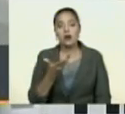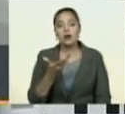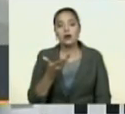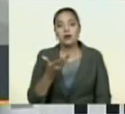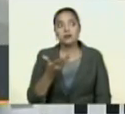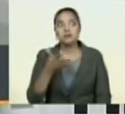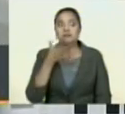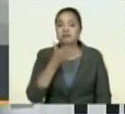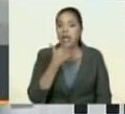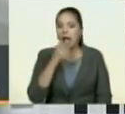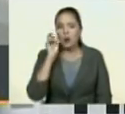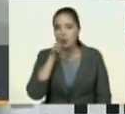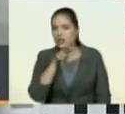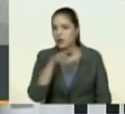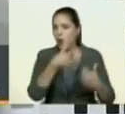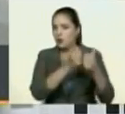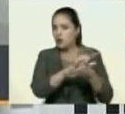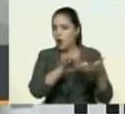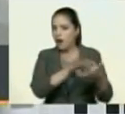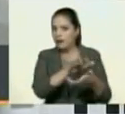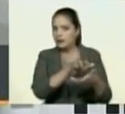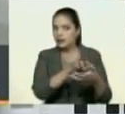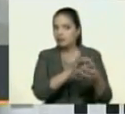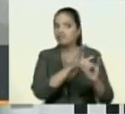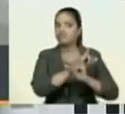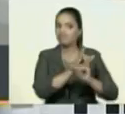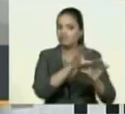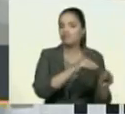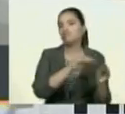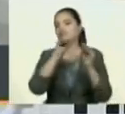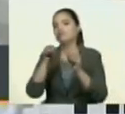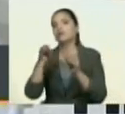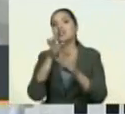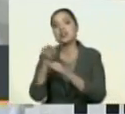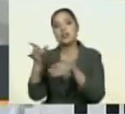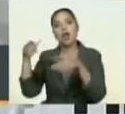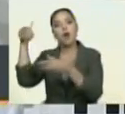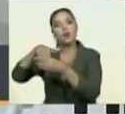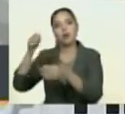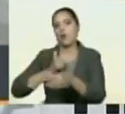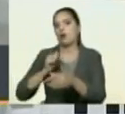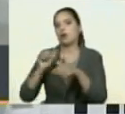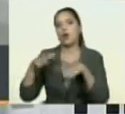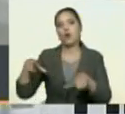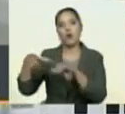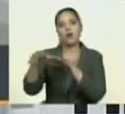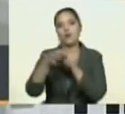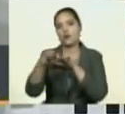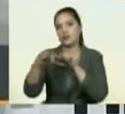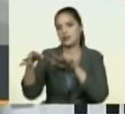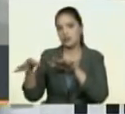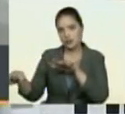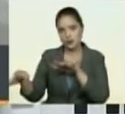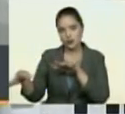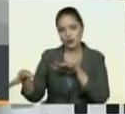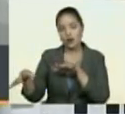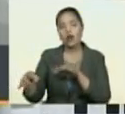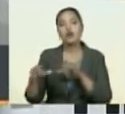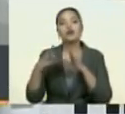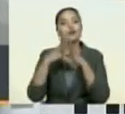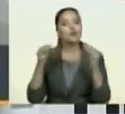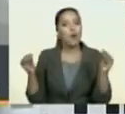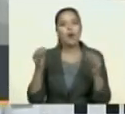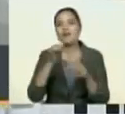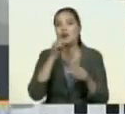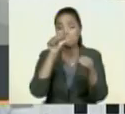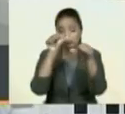que ha pasado algún tipo de violencia y que están habilitados para votar en cualquier sitio del municipio. Todo eso está en la página